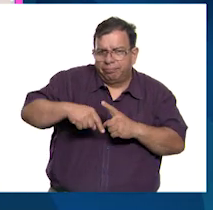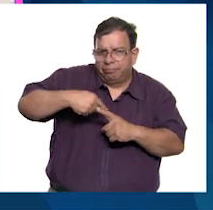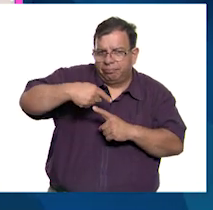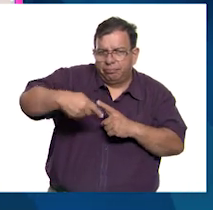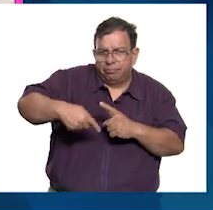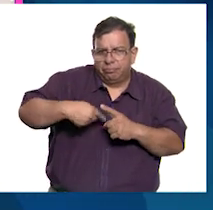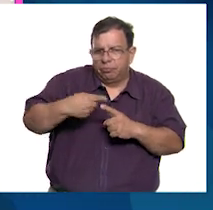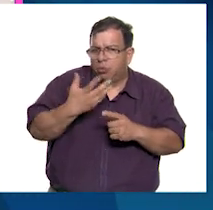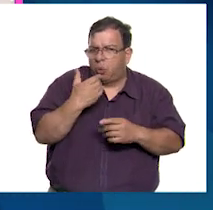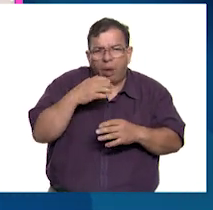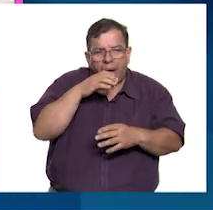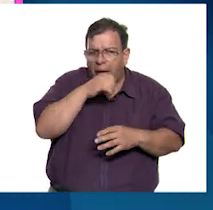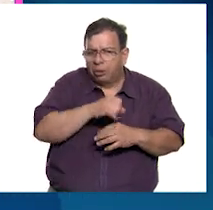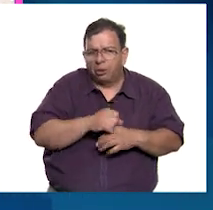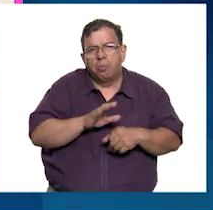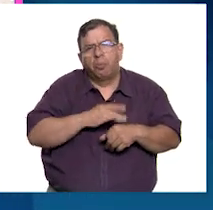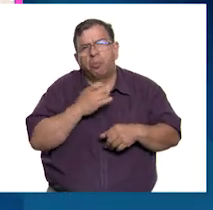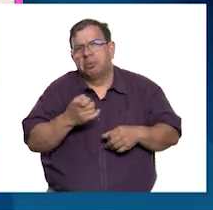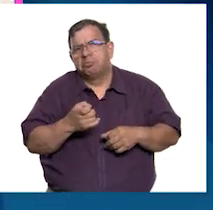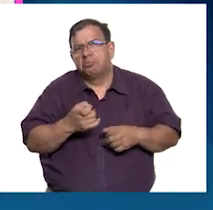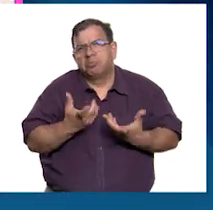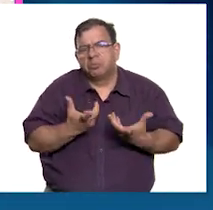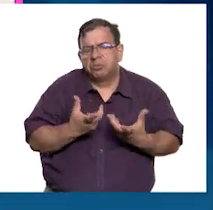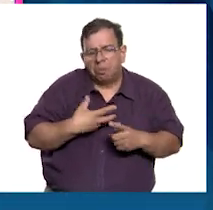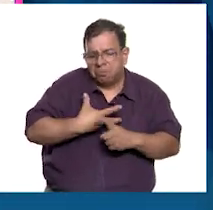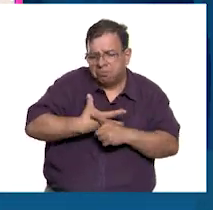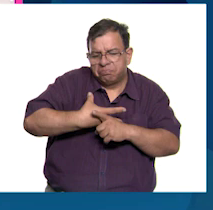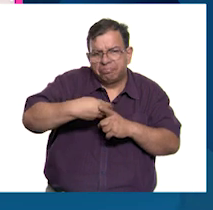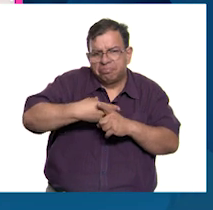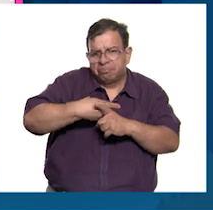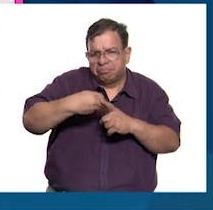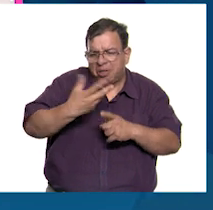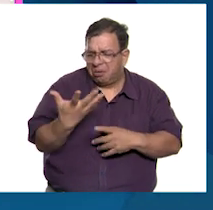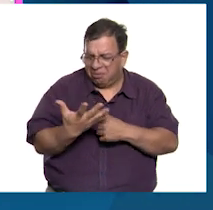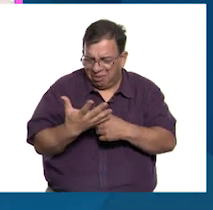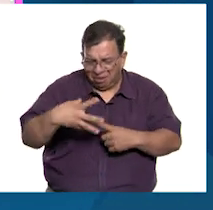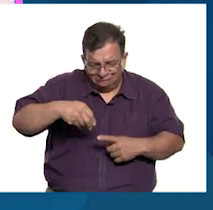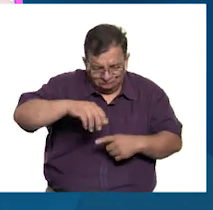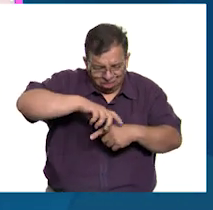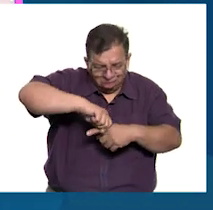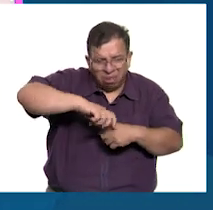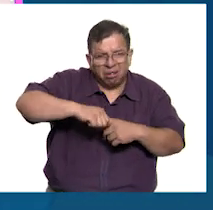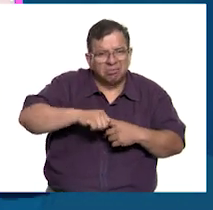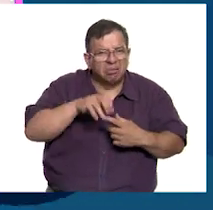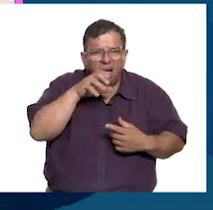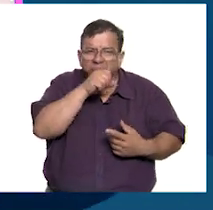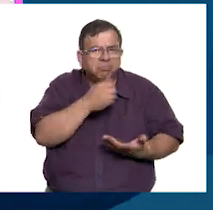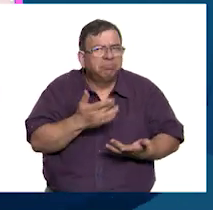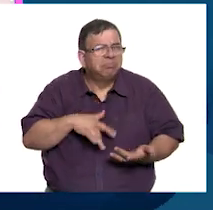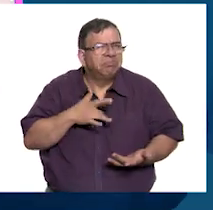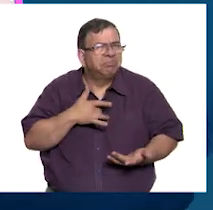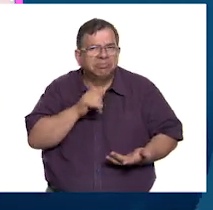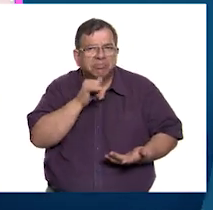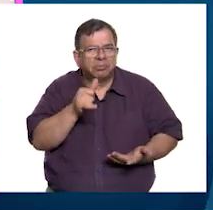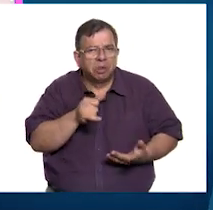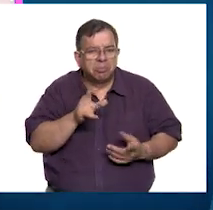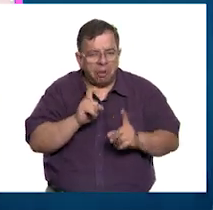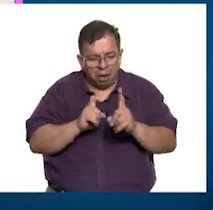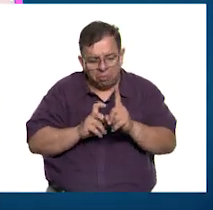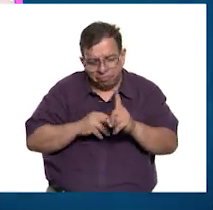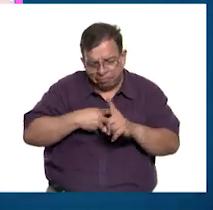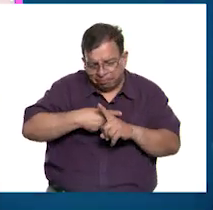material aislante del calor y por tanto no va a permitir que tu mano sienta cómo es que la temperatura del agua